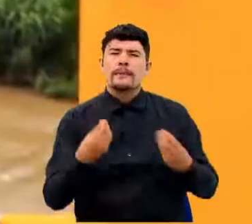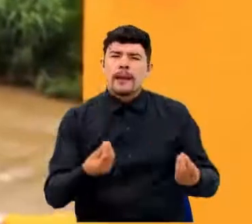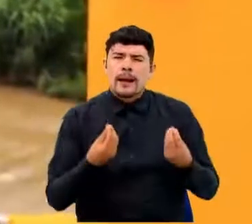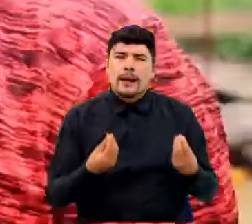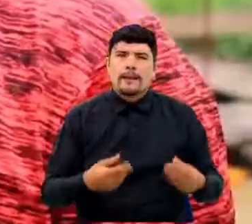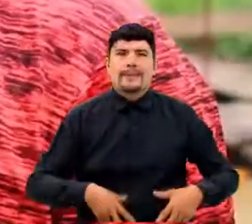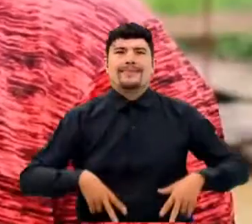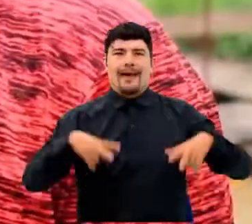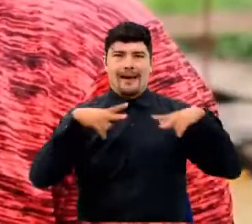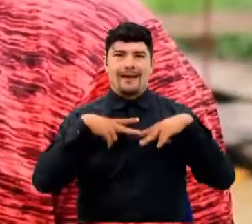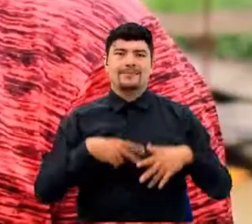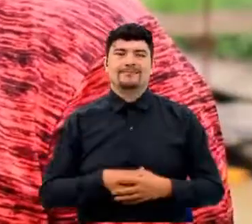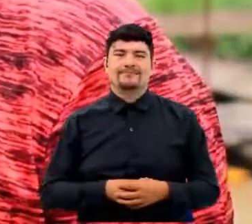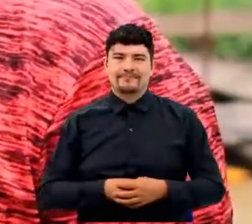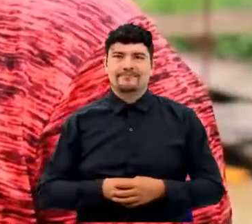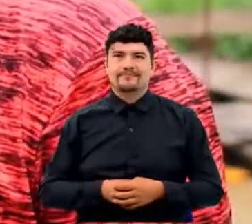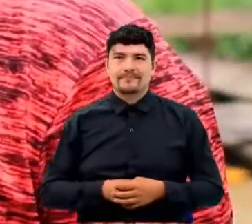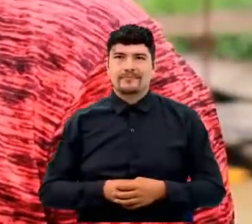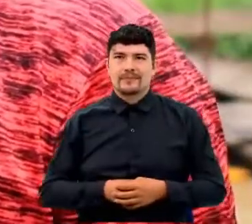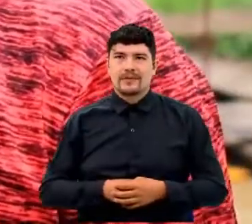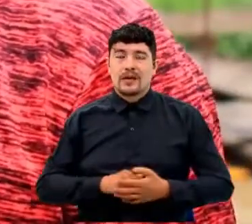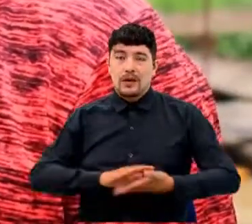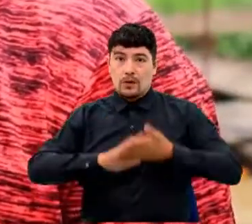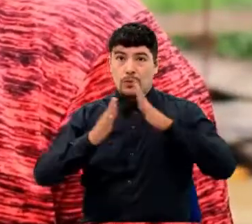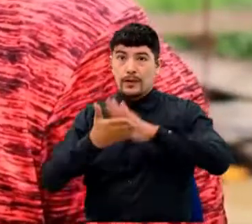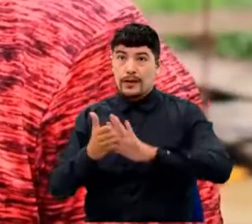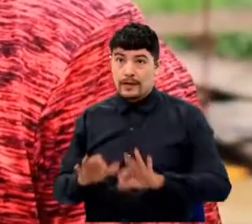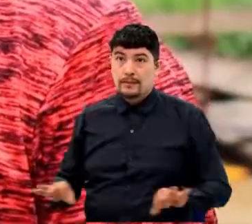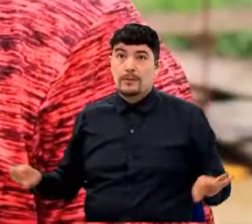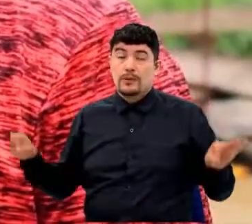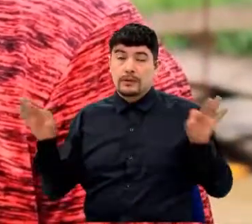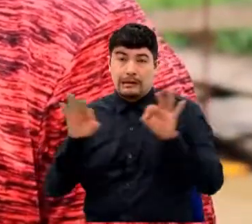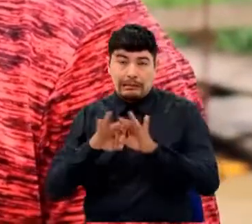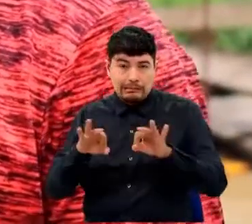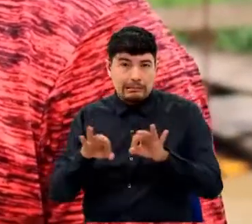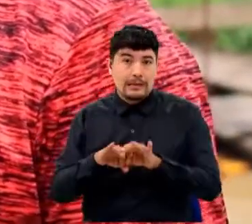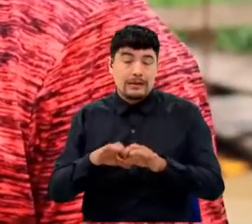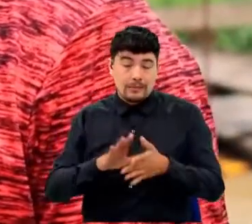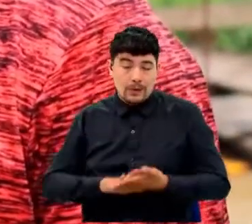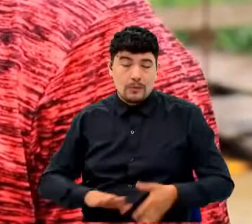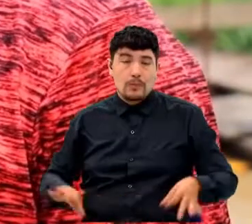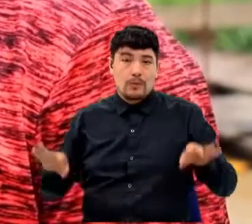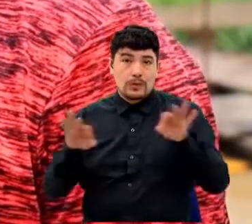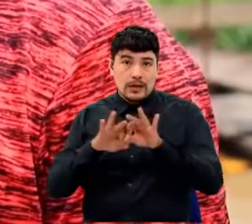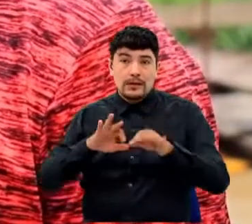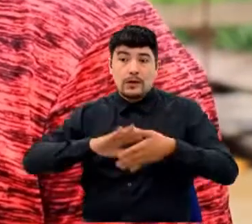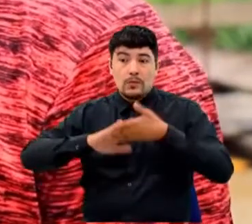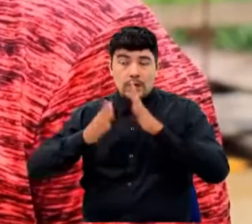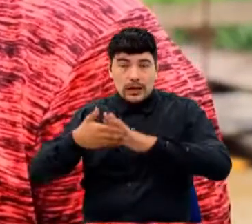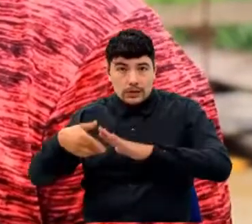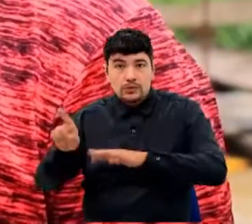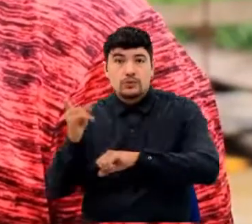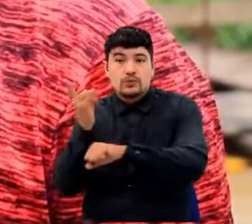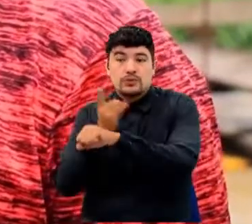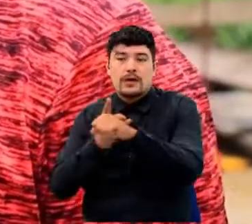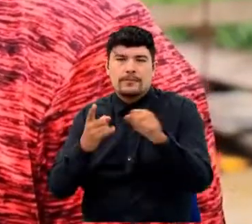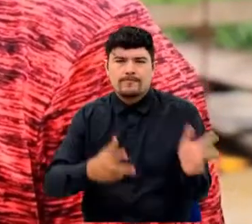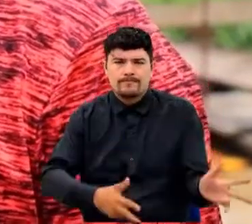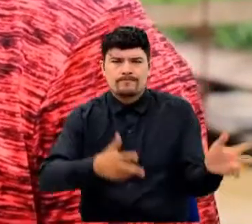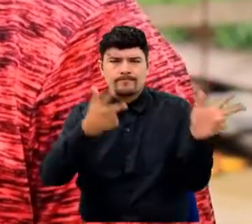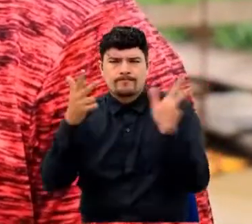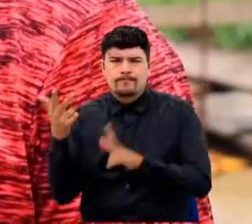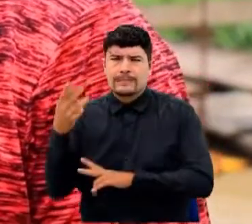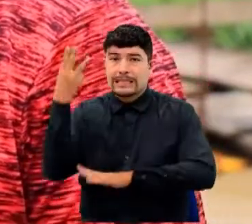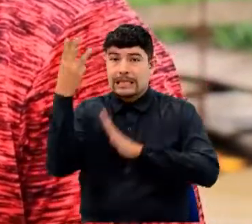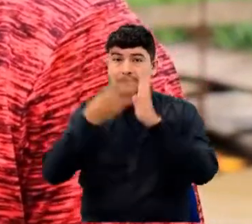teníamos vía por donde transitar y pasar más de 600 niños a estudiar y mujeres adultos adultos mayores mujeres